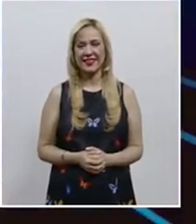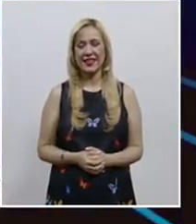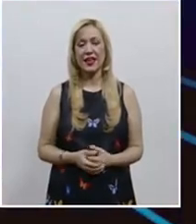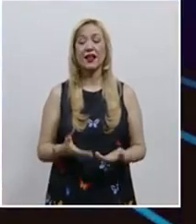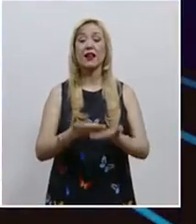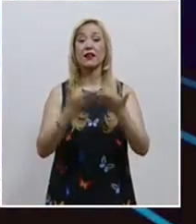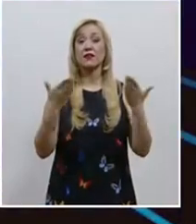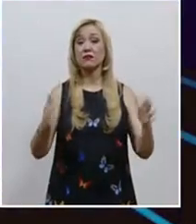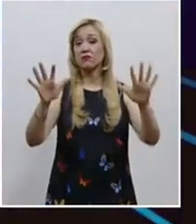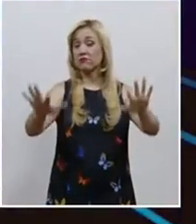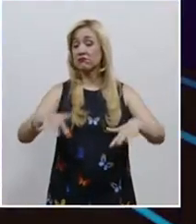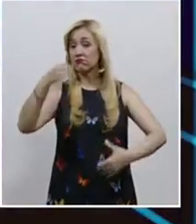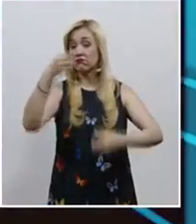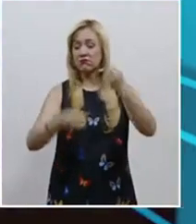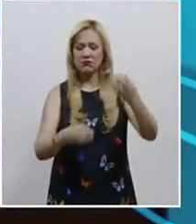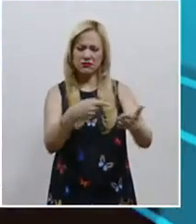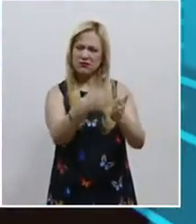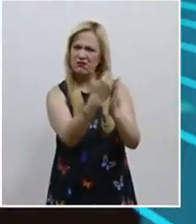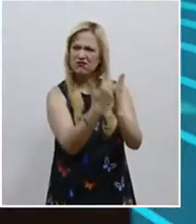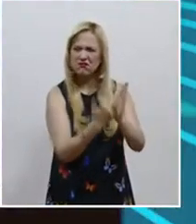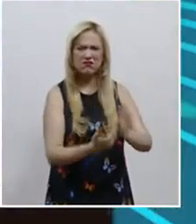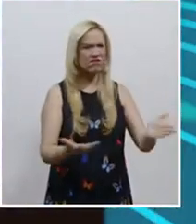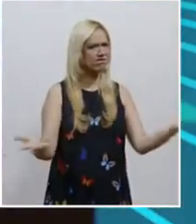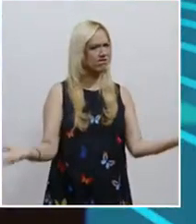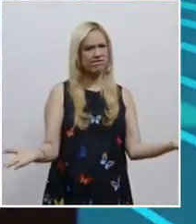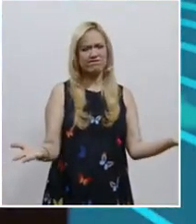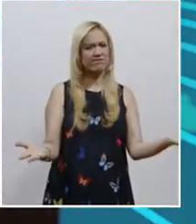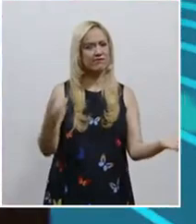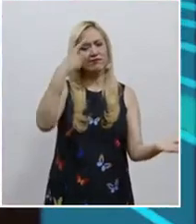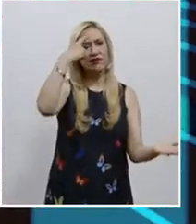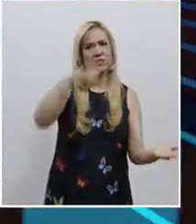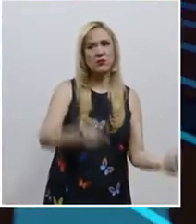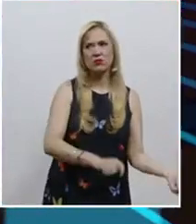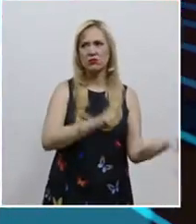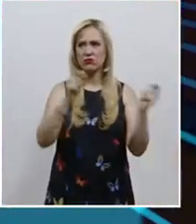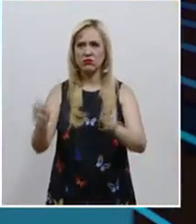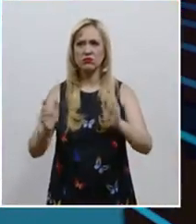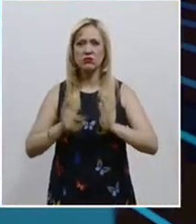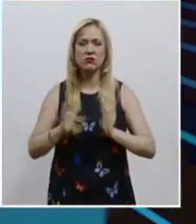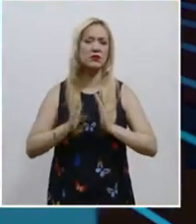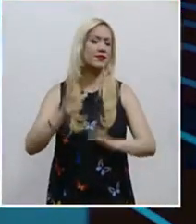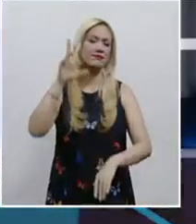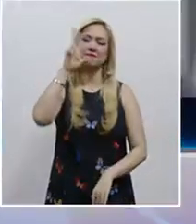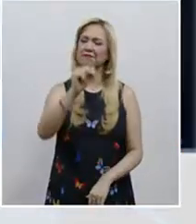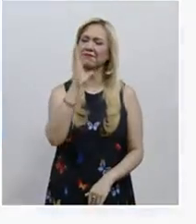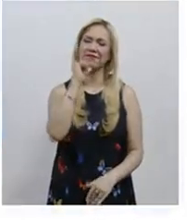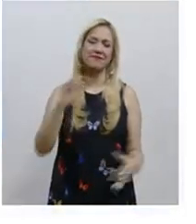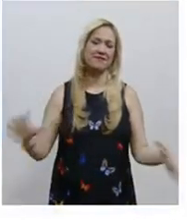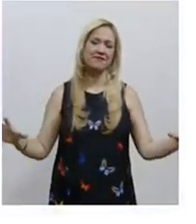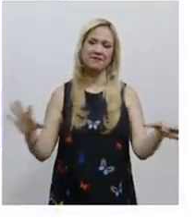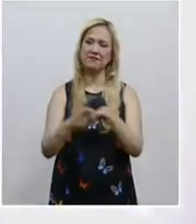El Pleno de la Corte invalidó disposiciones que transferían el control de la Guardia Nacional a la Sedena.